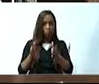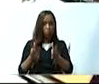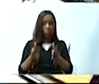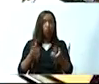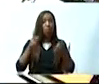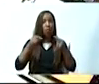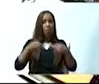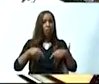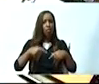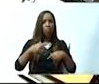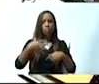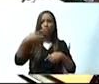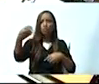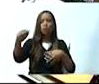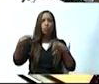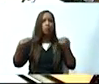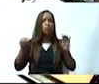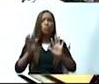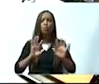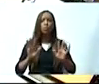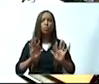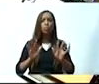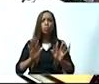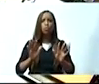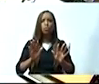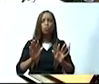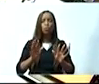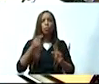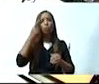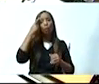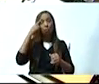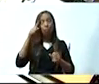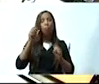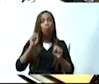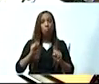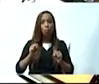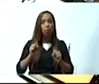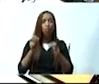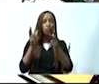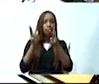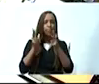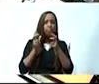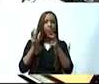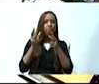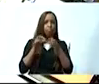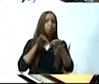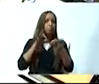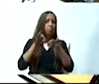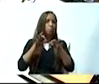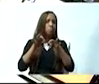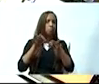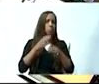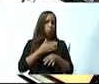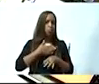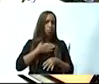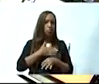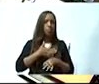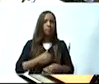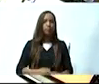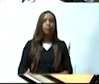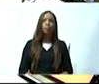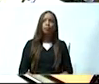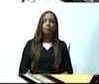Muchas gracias, señor presidente. Honorable vicepresidenta, miembro del bufete directivo, diputados y diputadas.